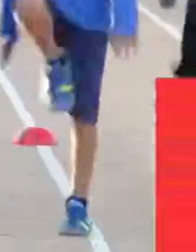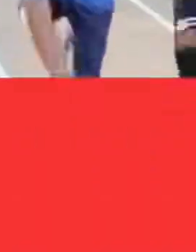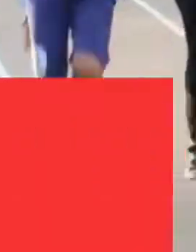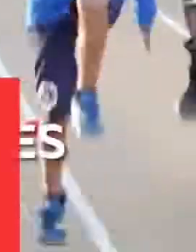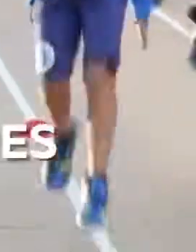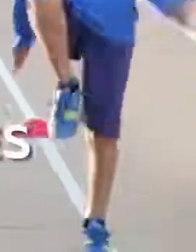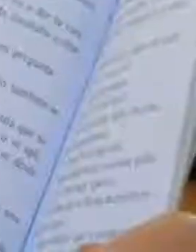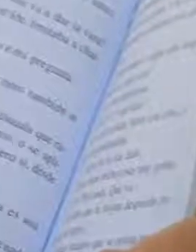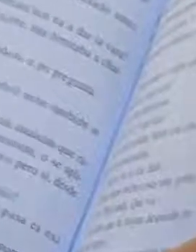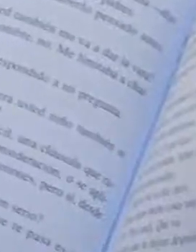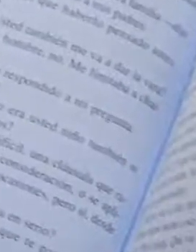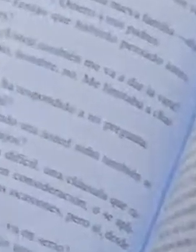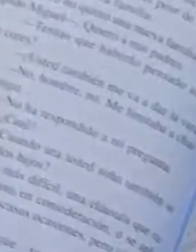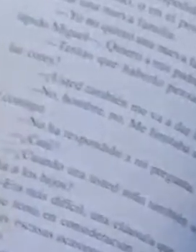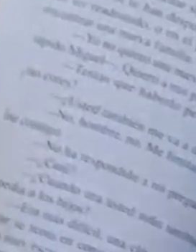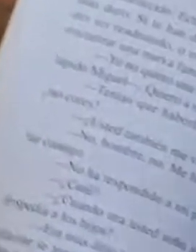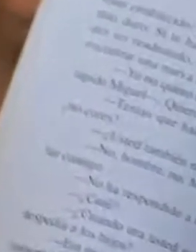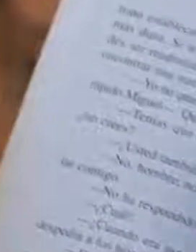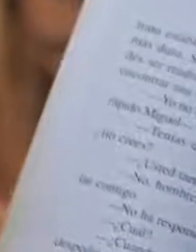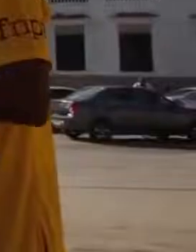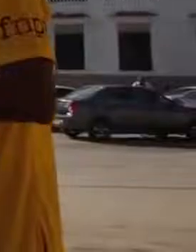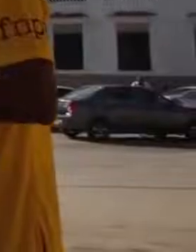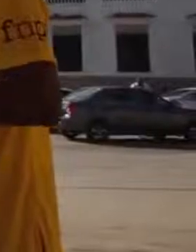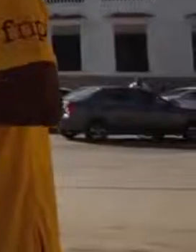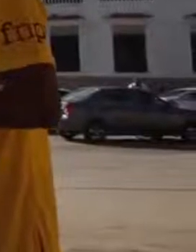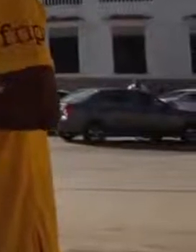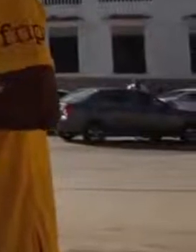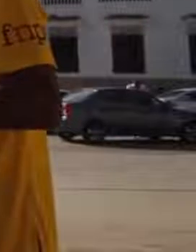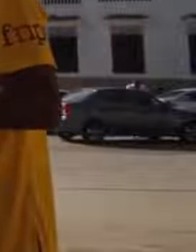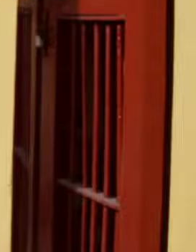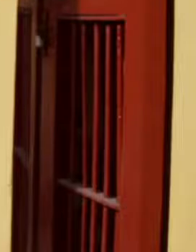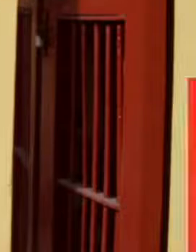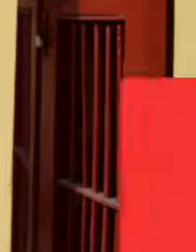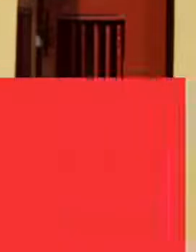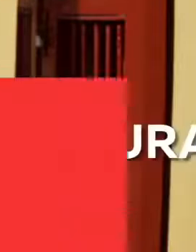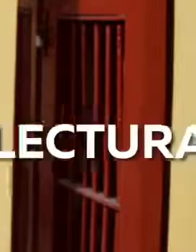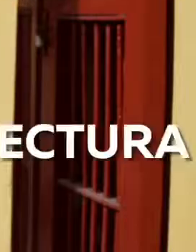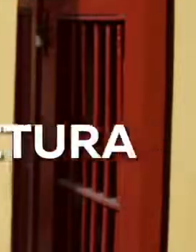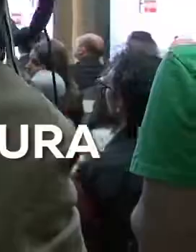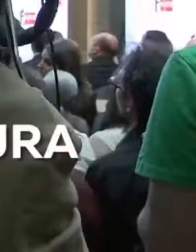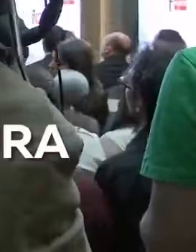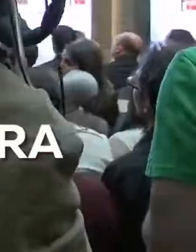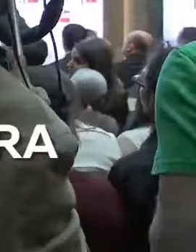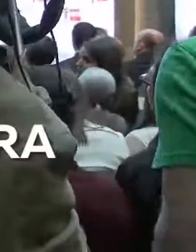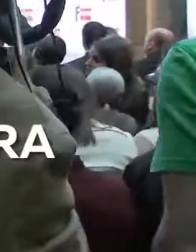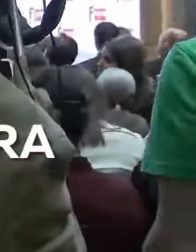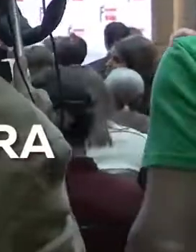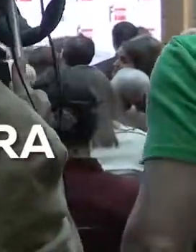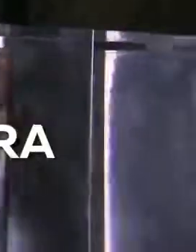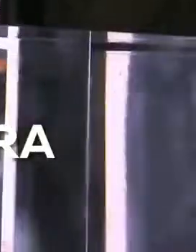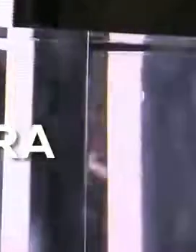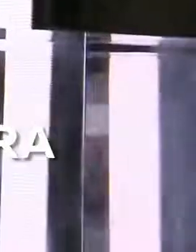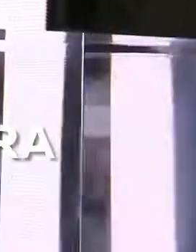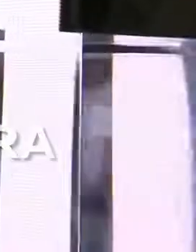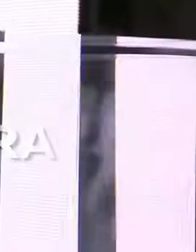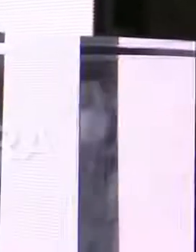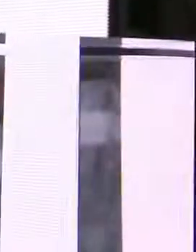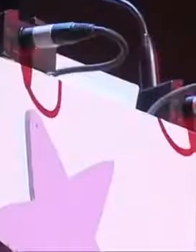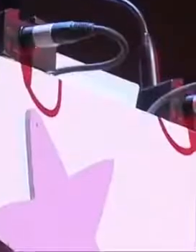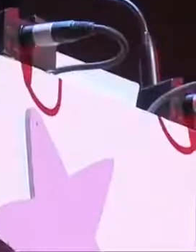común. Cada año, superamos los 3 millones de beneficiarios en programas de fomento de la lectura y la